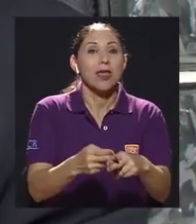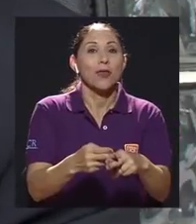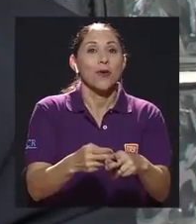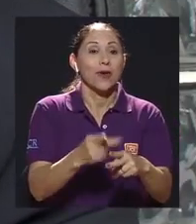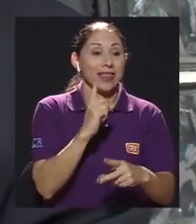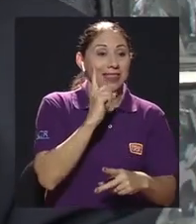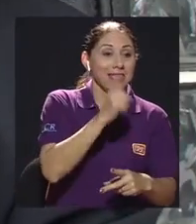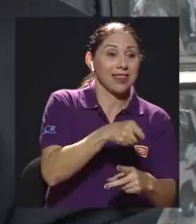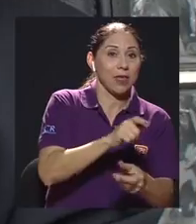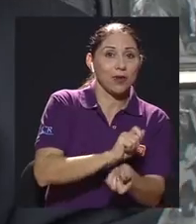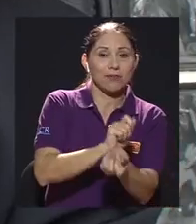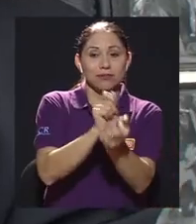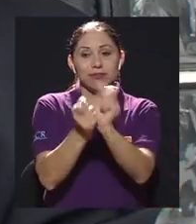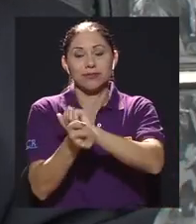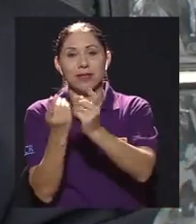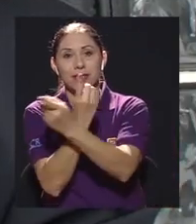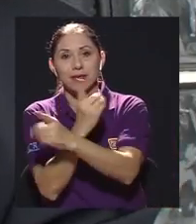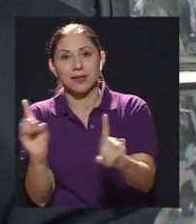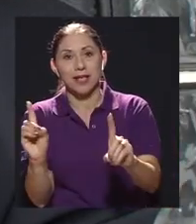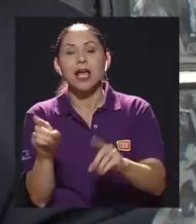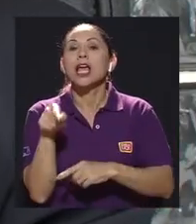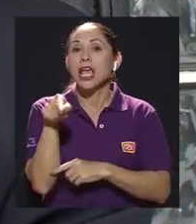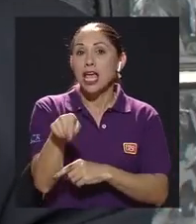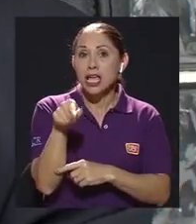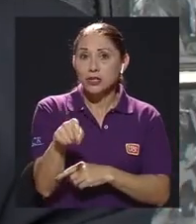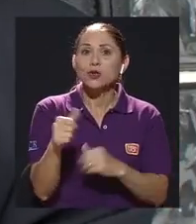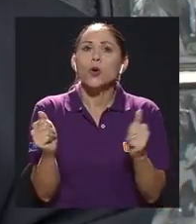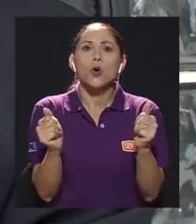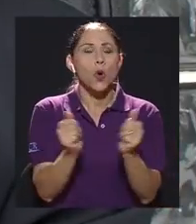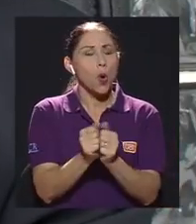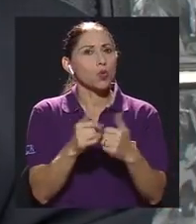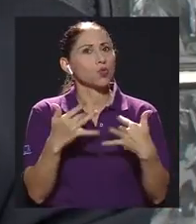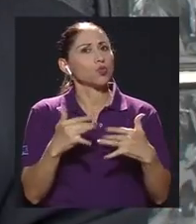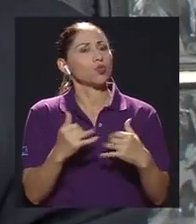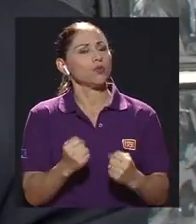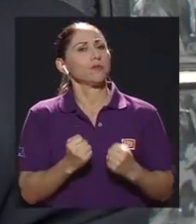las dictaduras a la democracia, estuvo acompañada de un gran heroísmo,